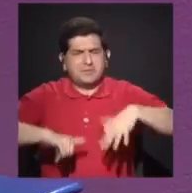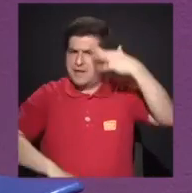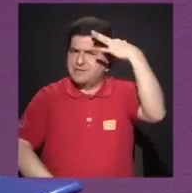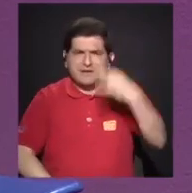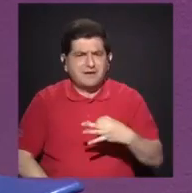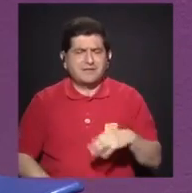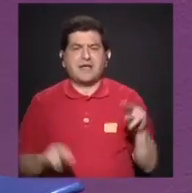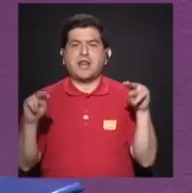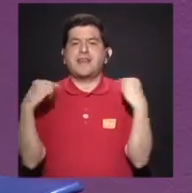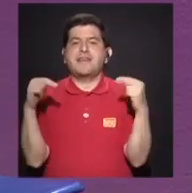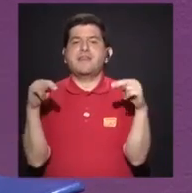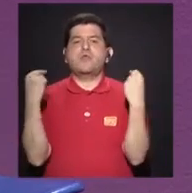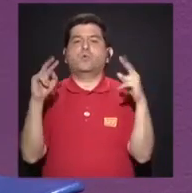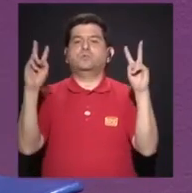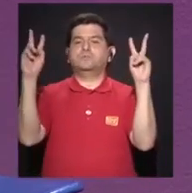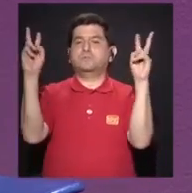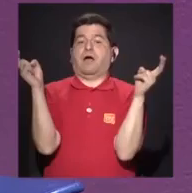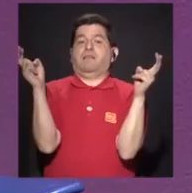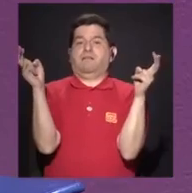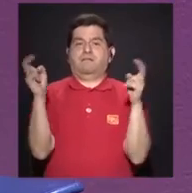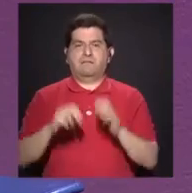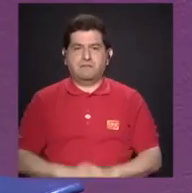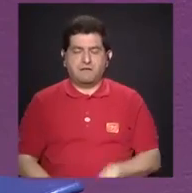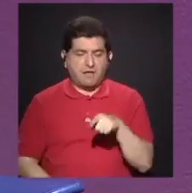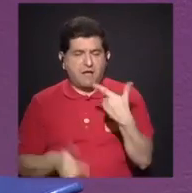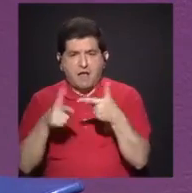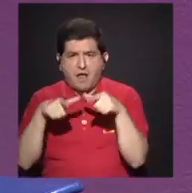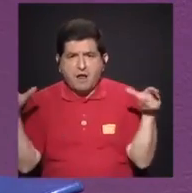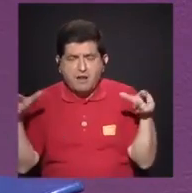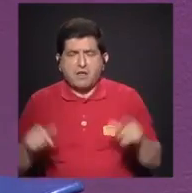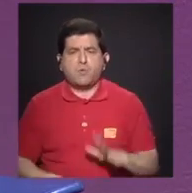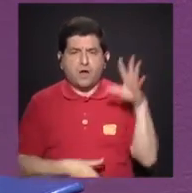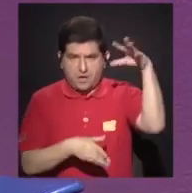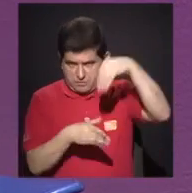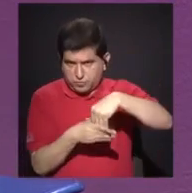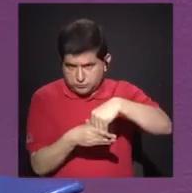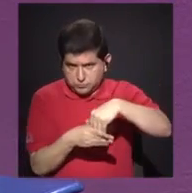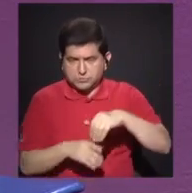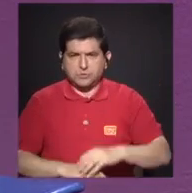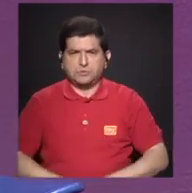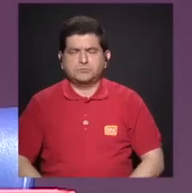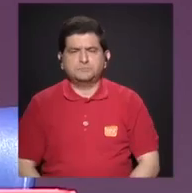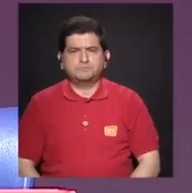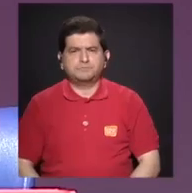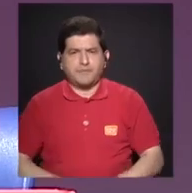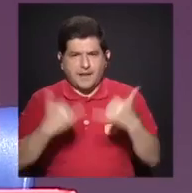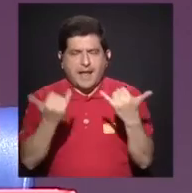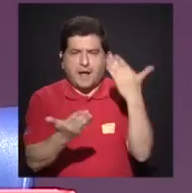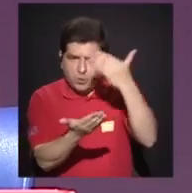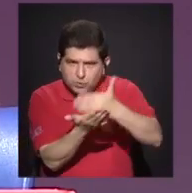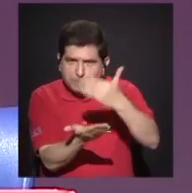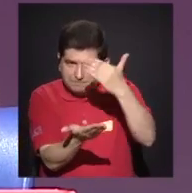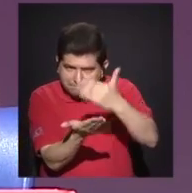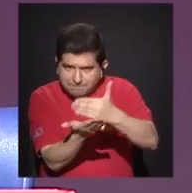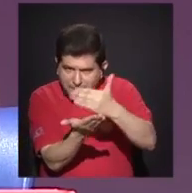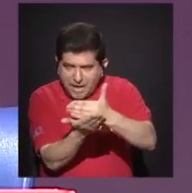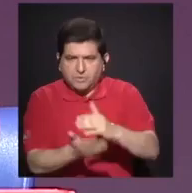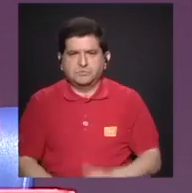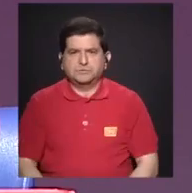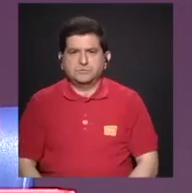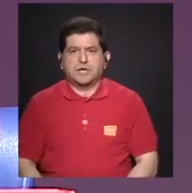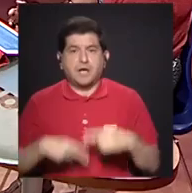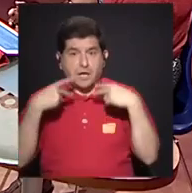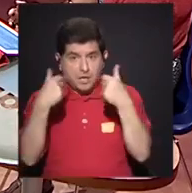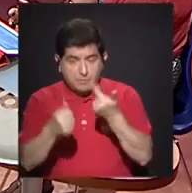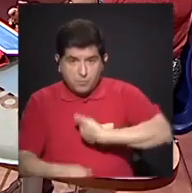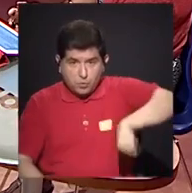posición neutral frente a esto del lenguaje inclusivo. Vamos a una pausa y muy